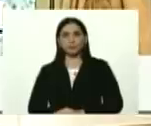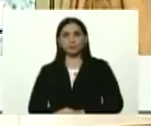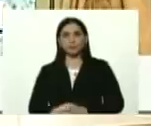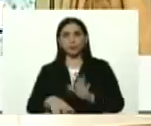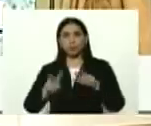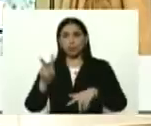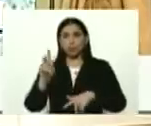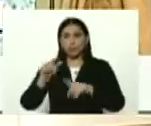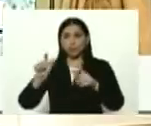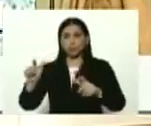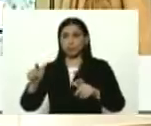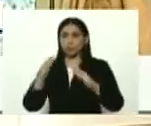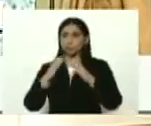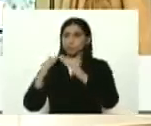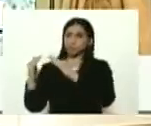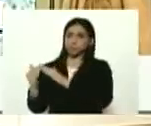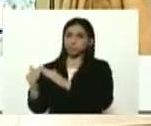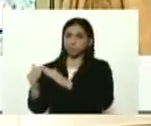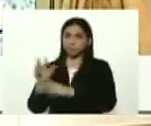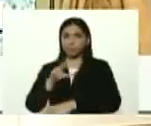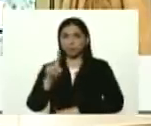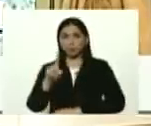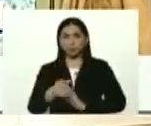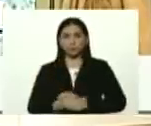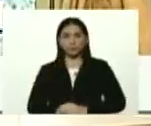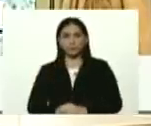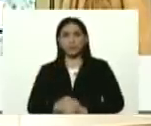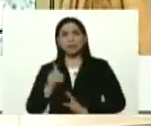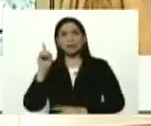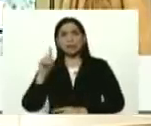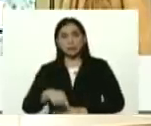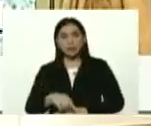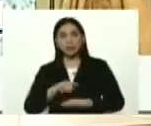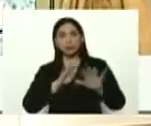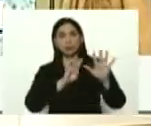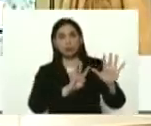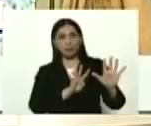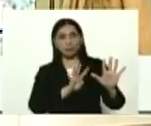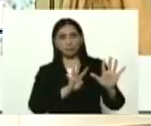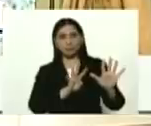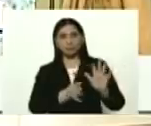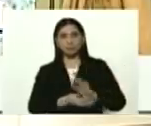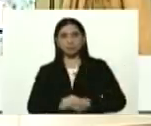12 casos de casa por casa, de estos 31. También 9 casos